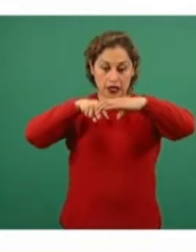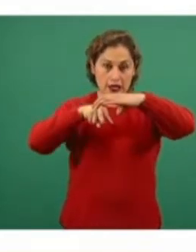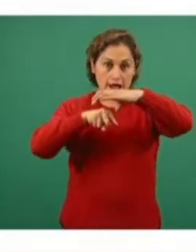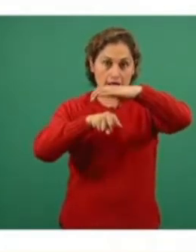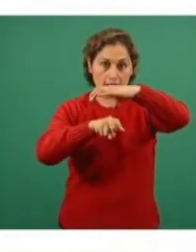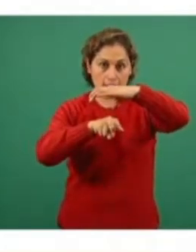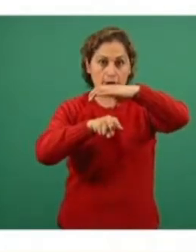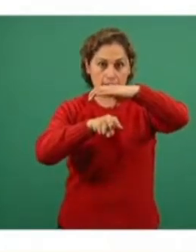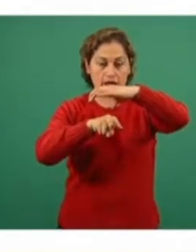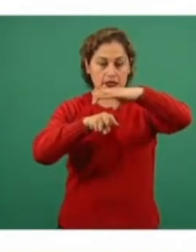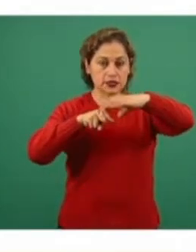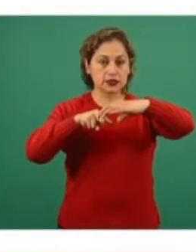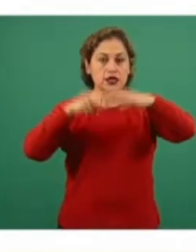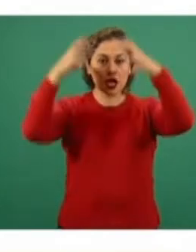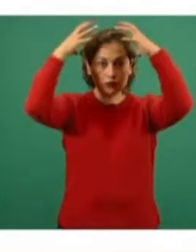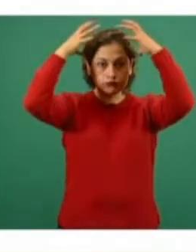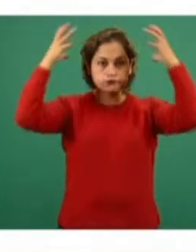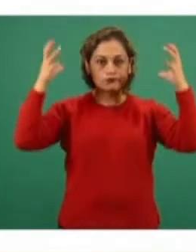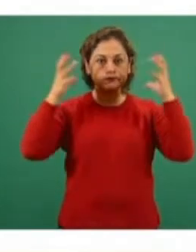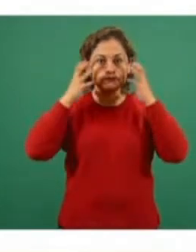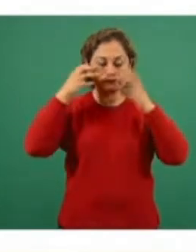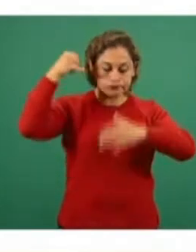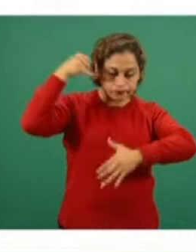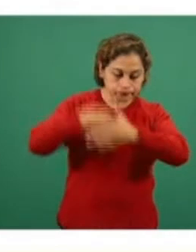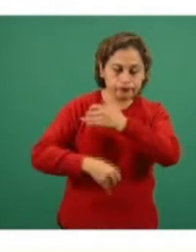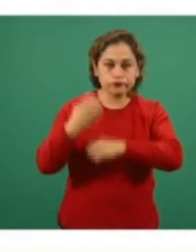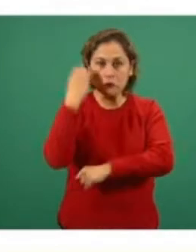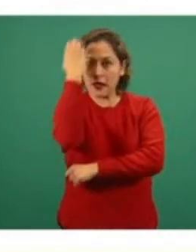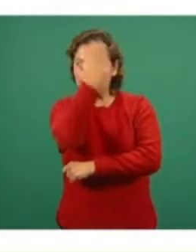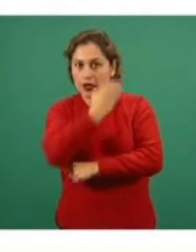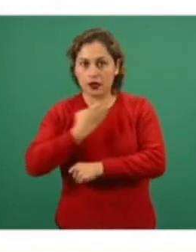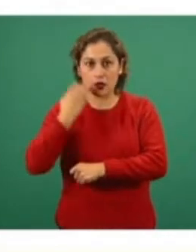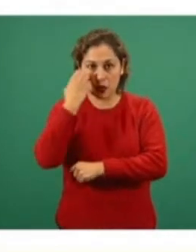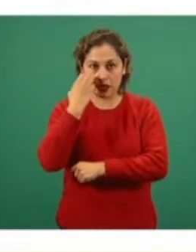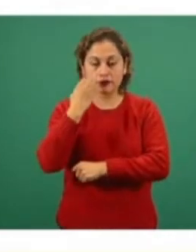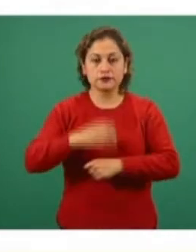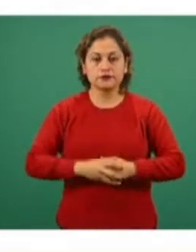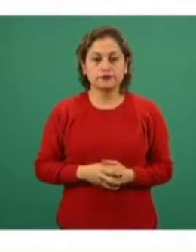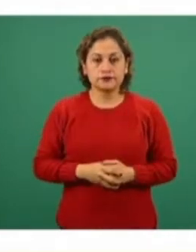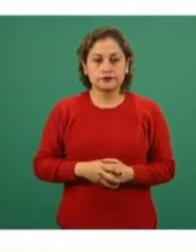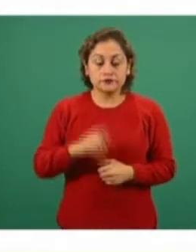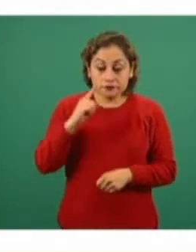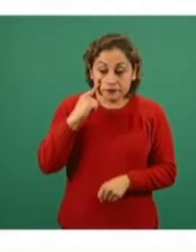resonancia magnética de cráneo y cuello, y las imágenes hicieron